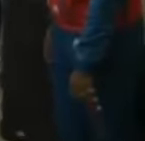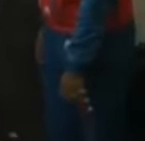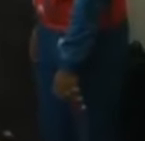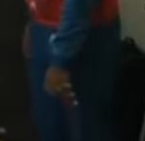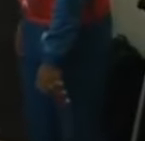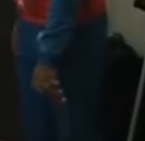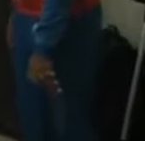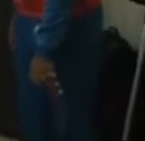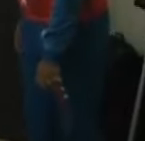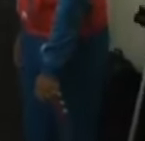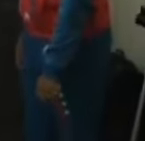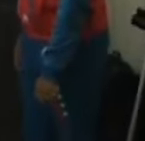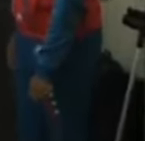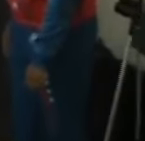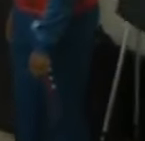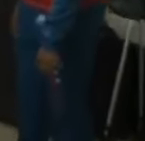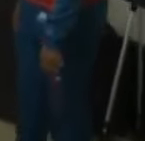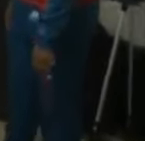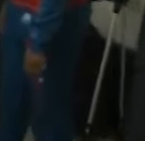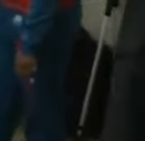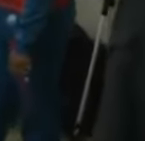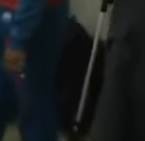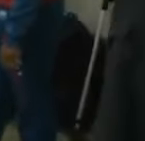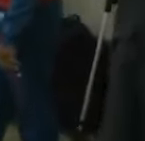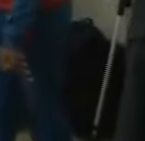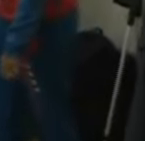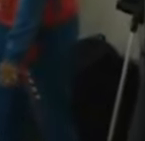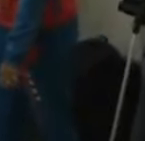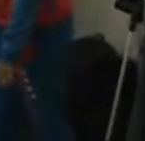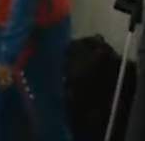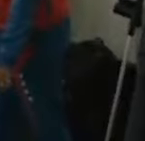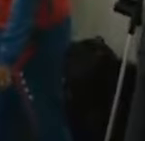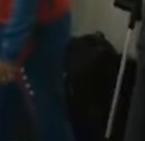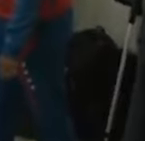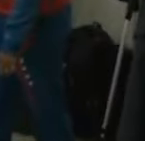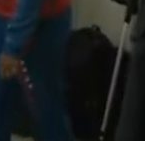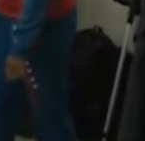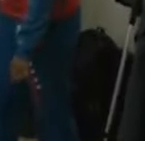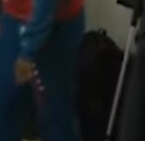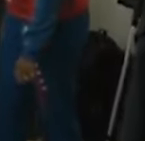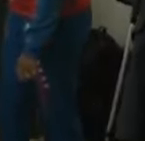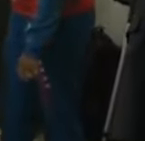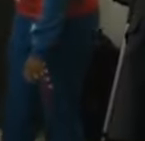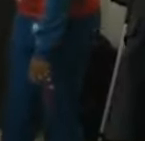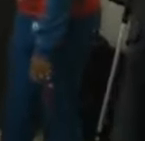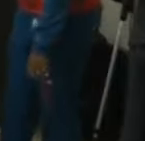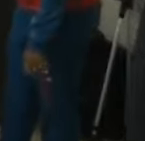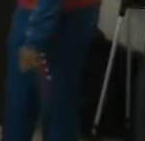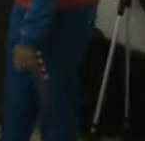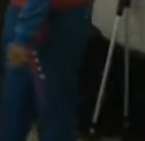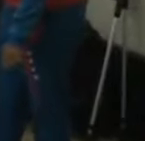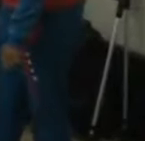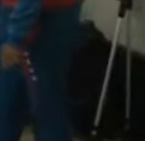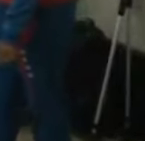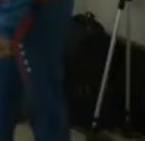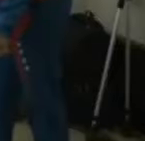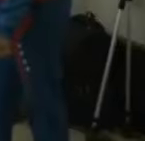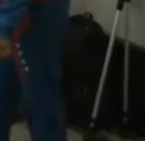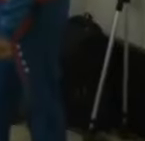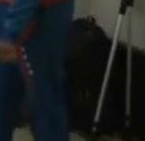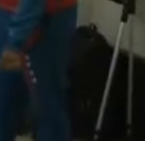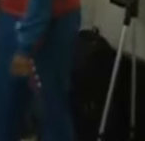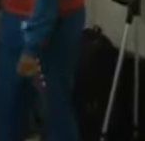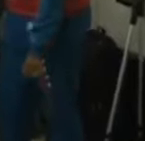Gregorio Hernández hace 16 años. En relación al primer punto y a la continuación de